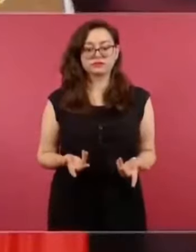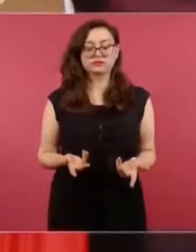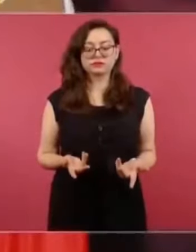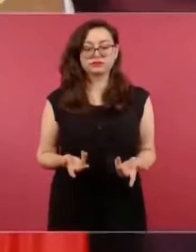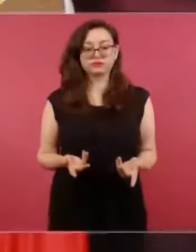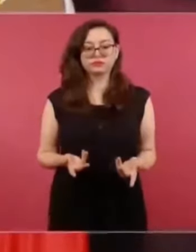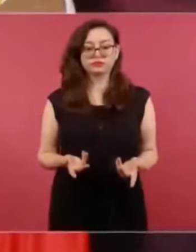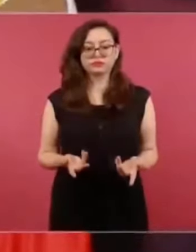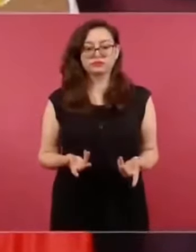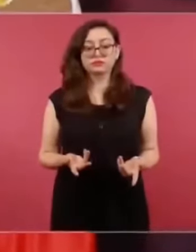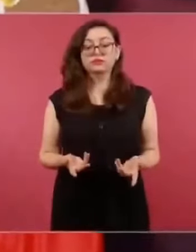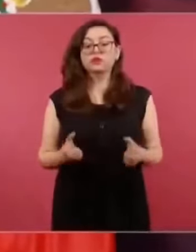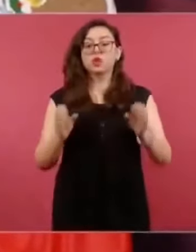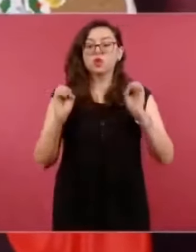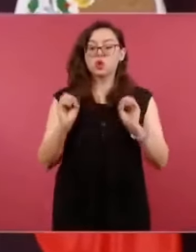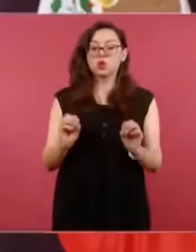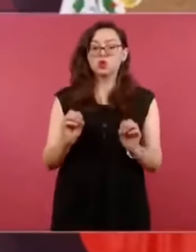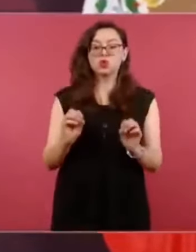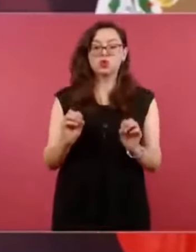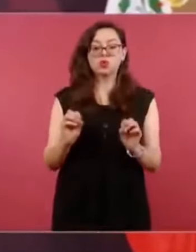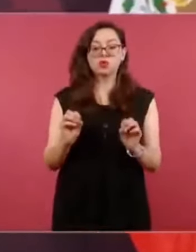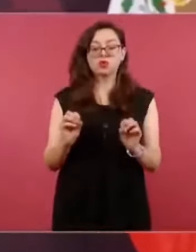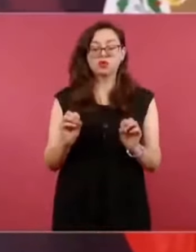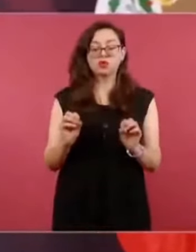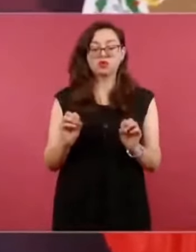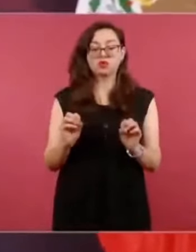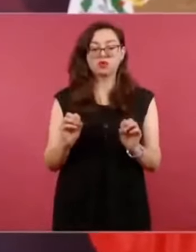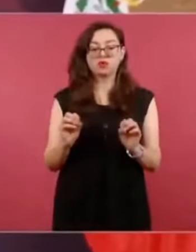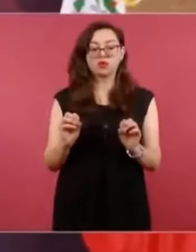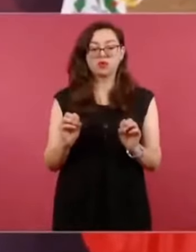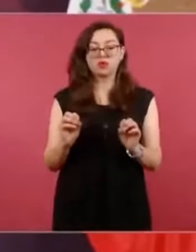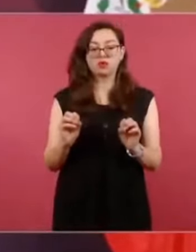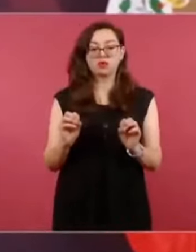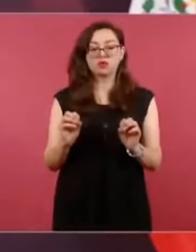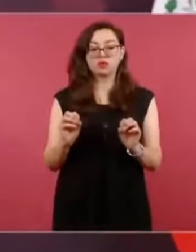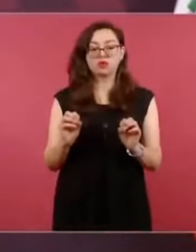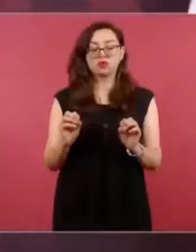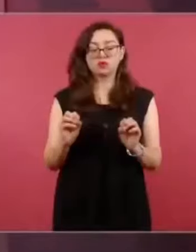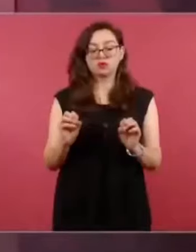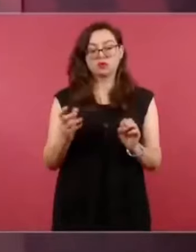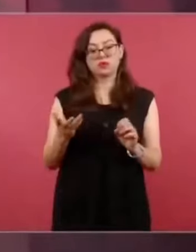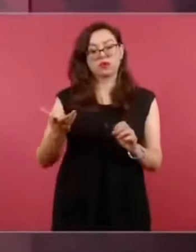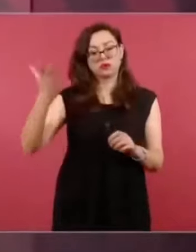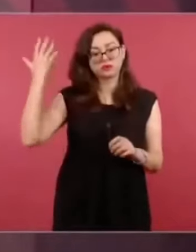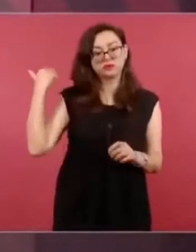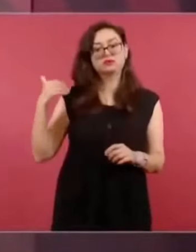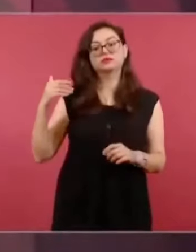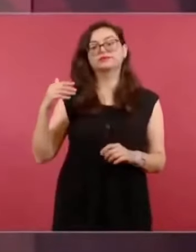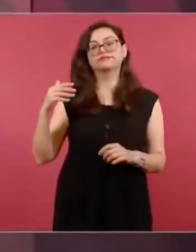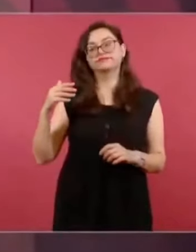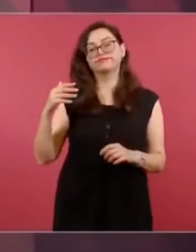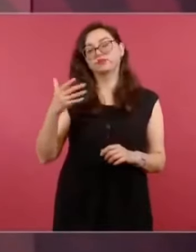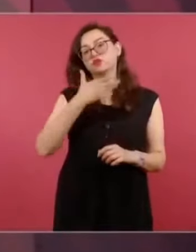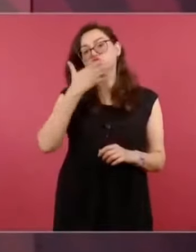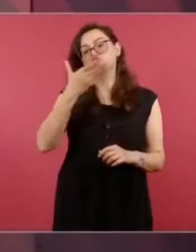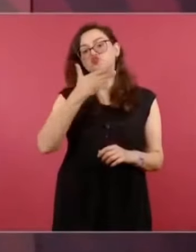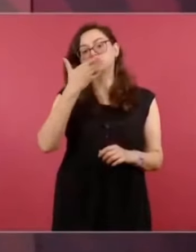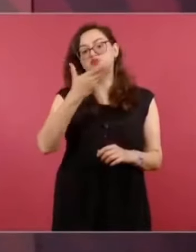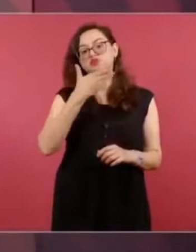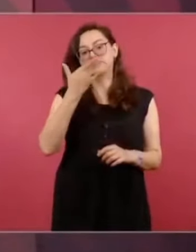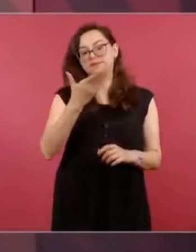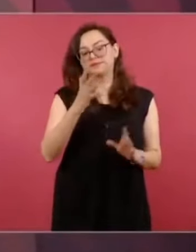o Siguen con la política aquella de no lo puedo decir pero